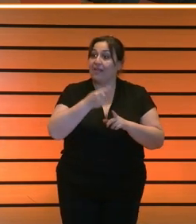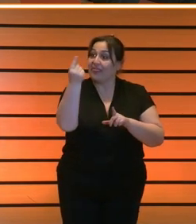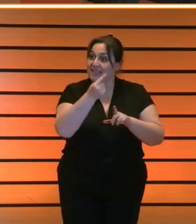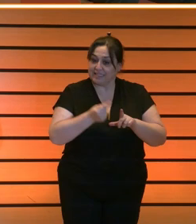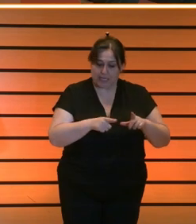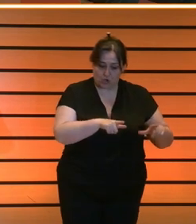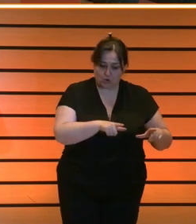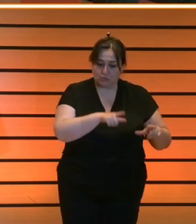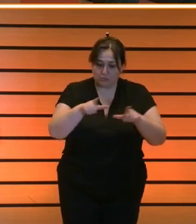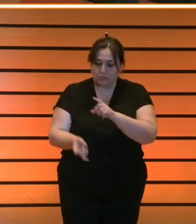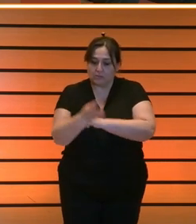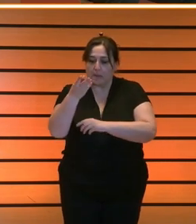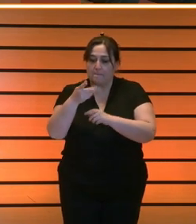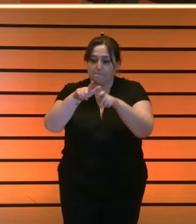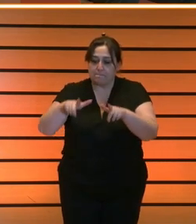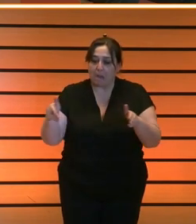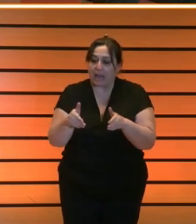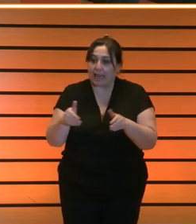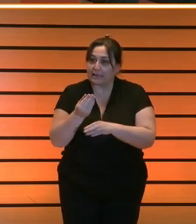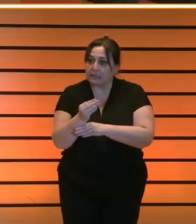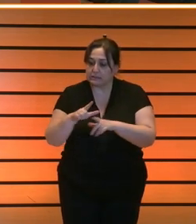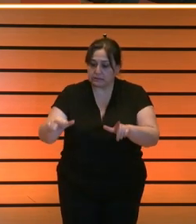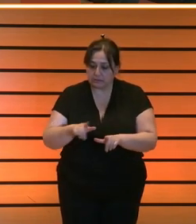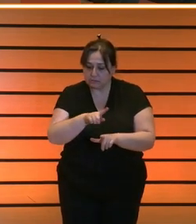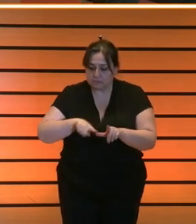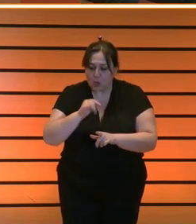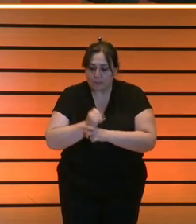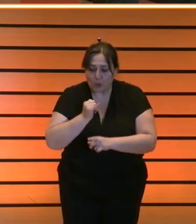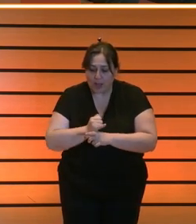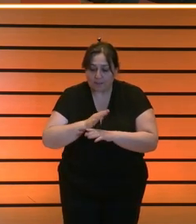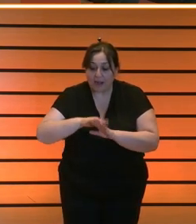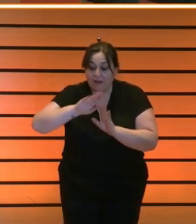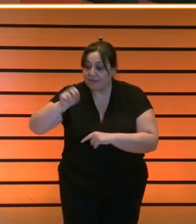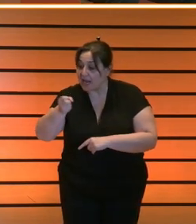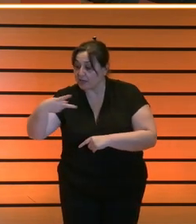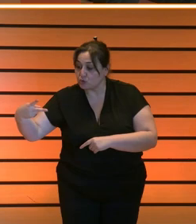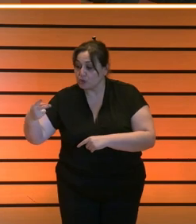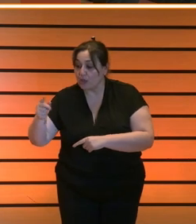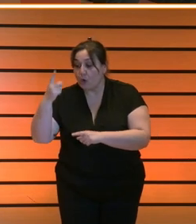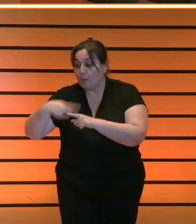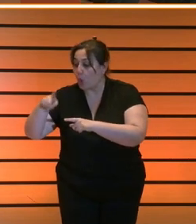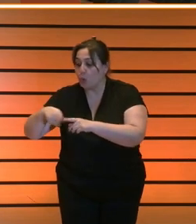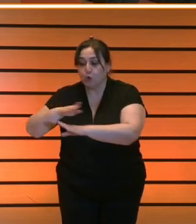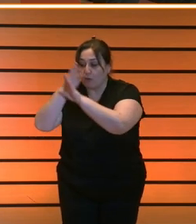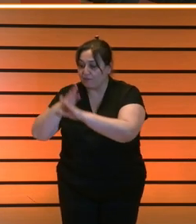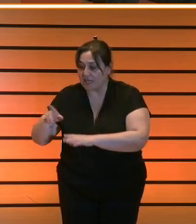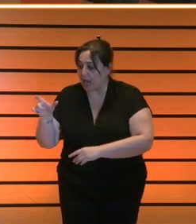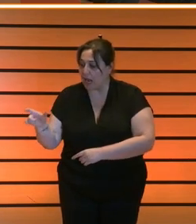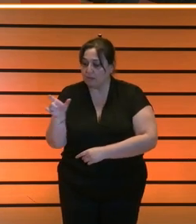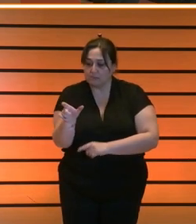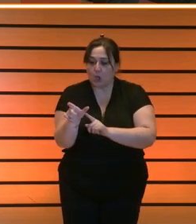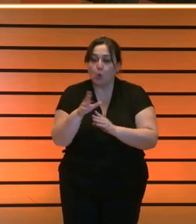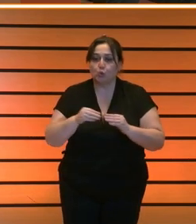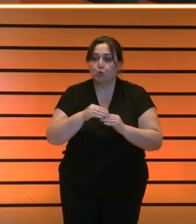y de probar las maquetas con las personas para que el producto final sea un producto realmente que se ha querido Por